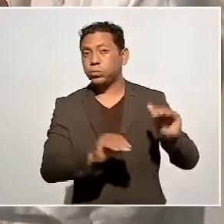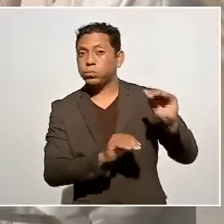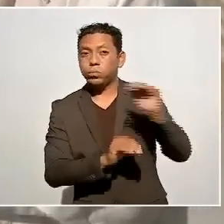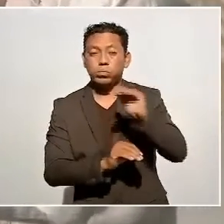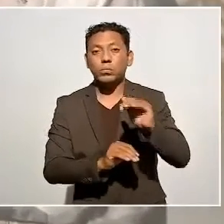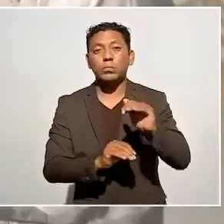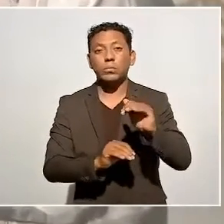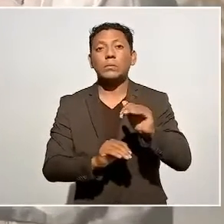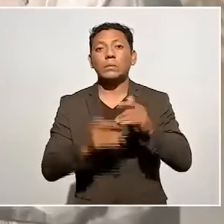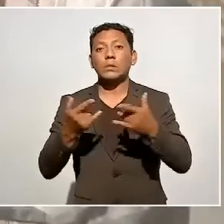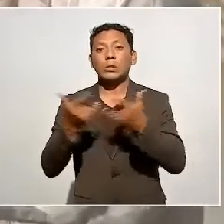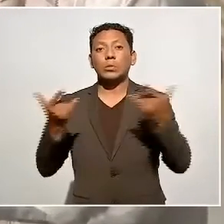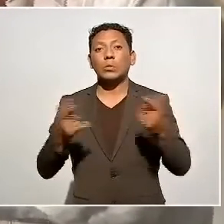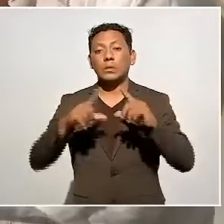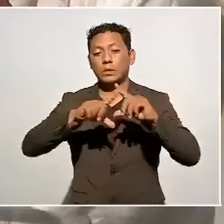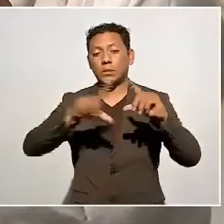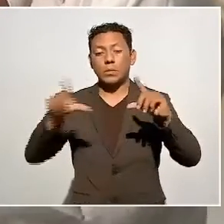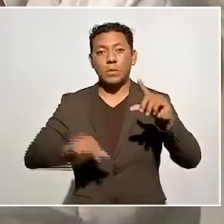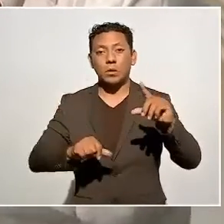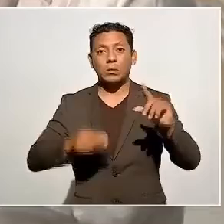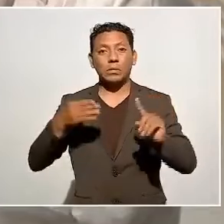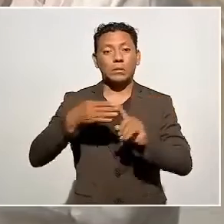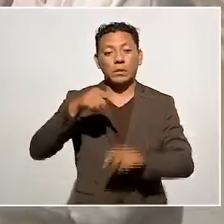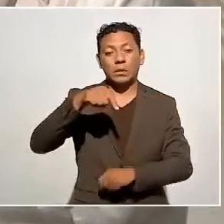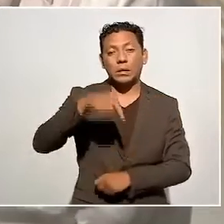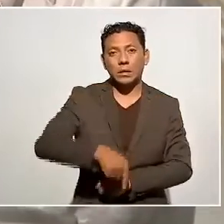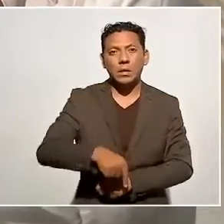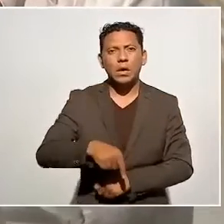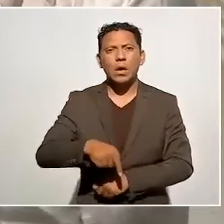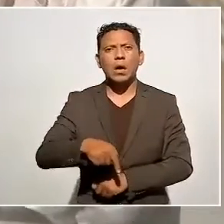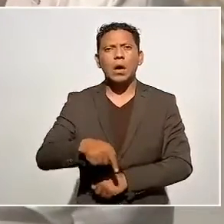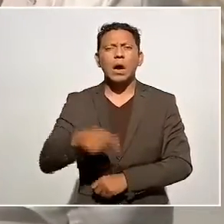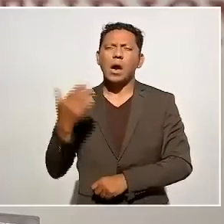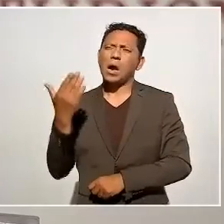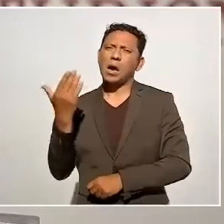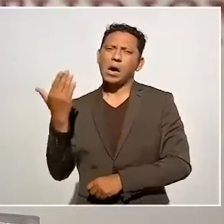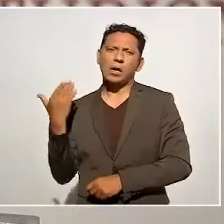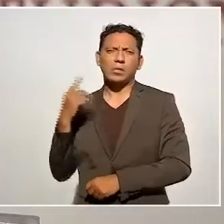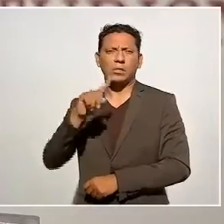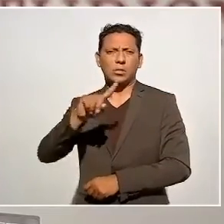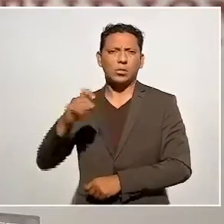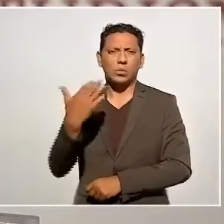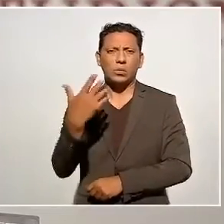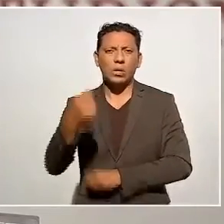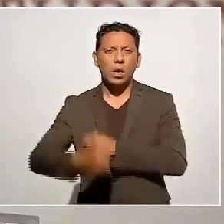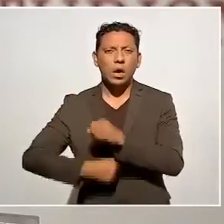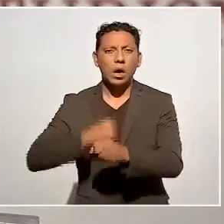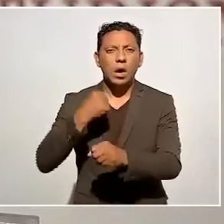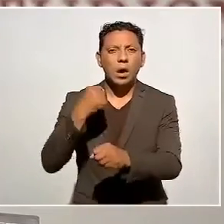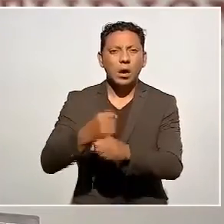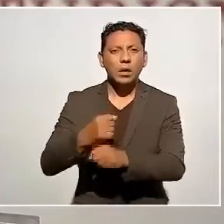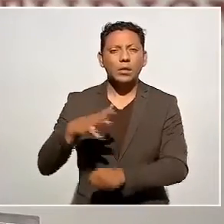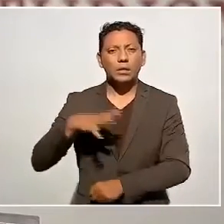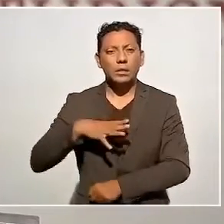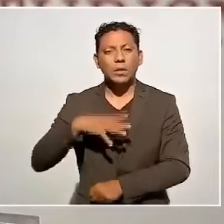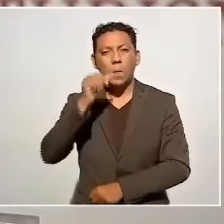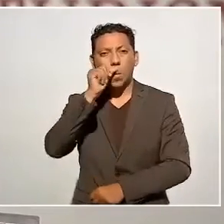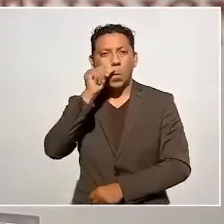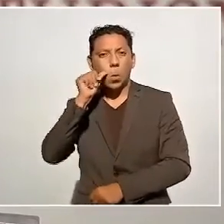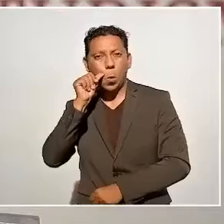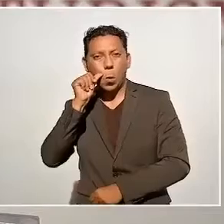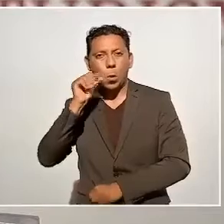icónicas en la historia del país. Hace poco más de 150 años, los regímenes de Juárez